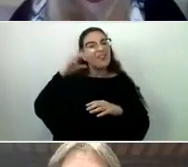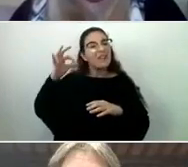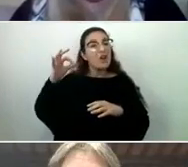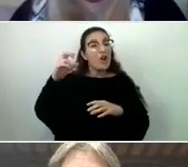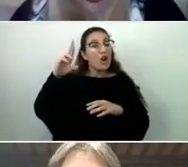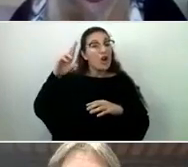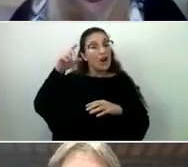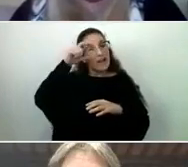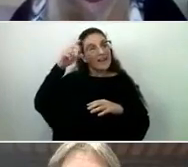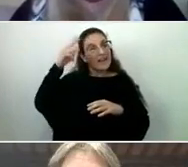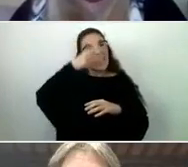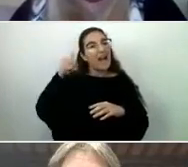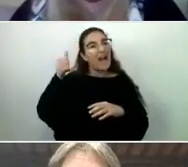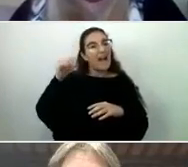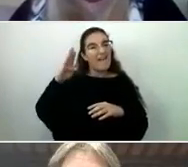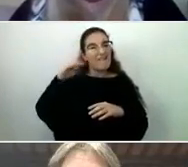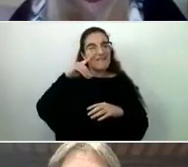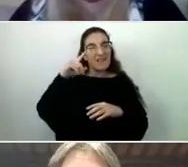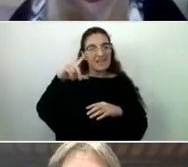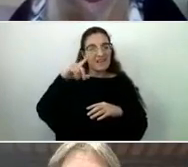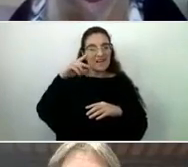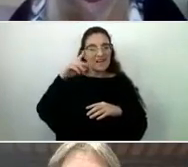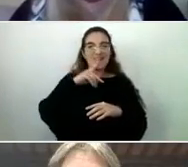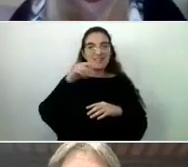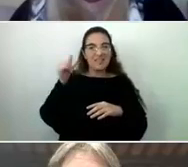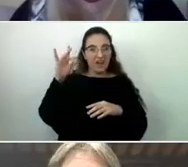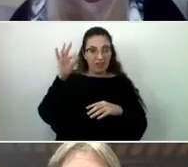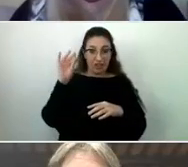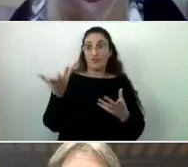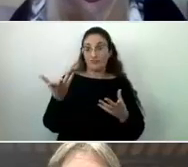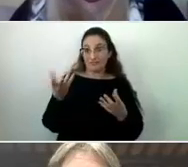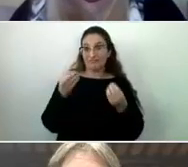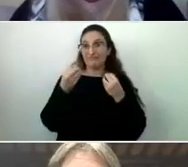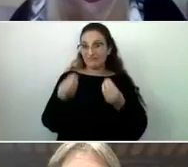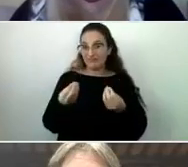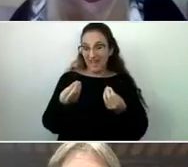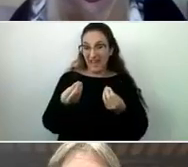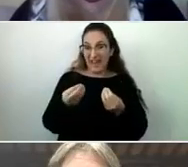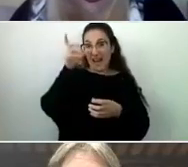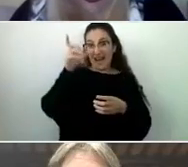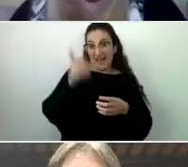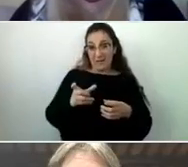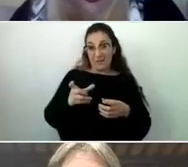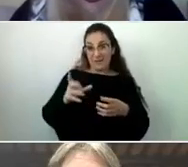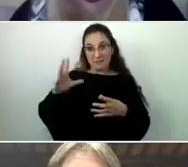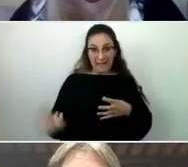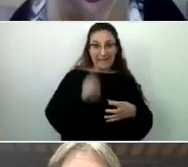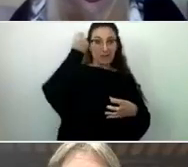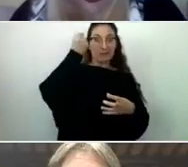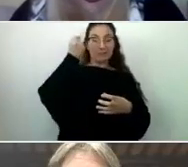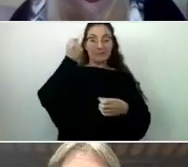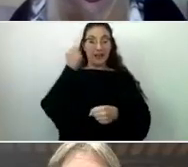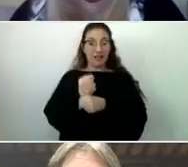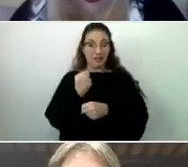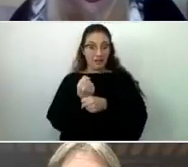sanitario, donde la persona debía de recuperar funciones, ¿no? Así que